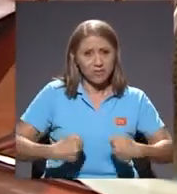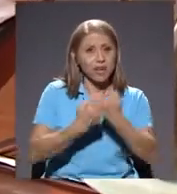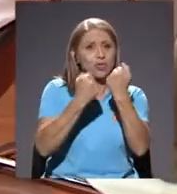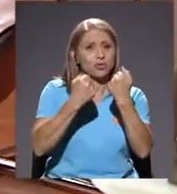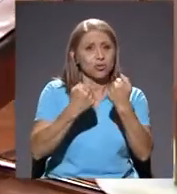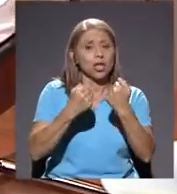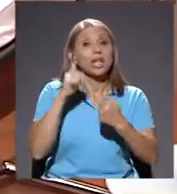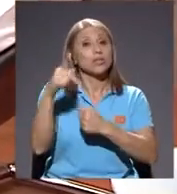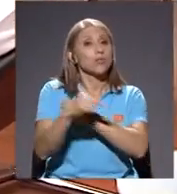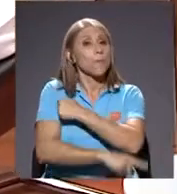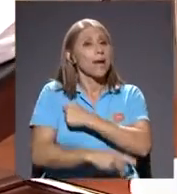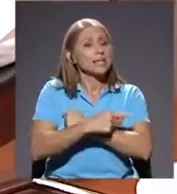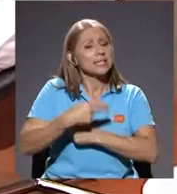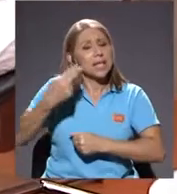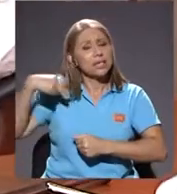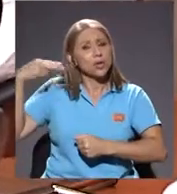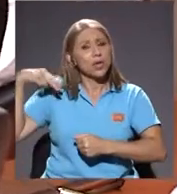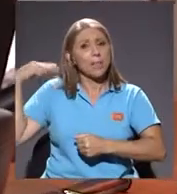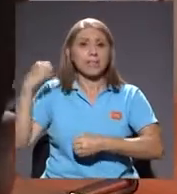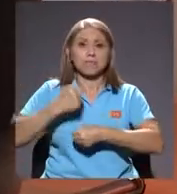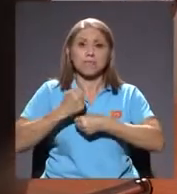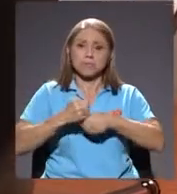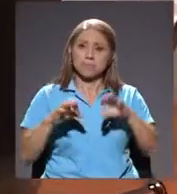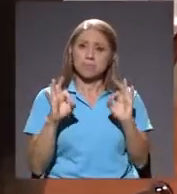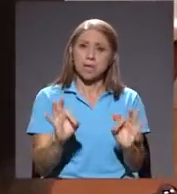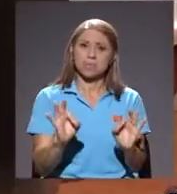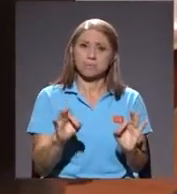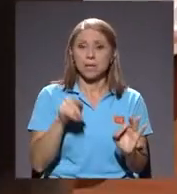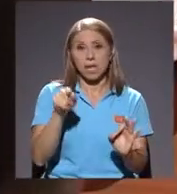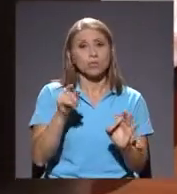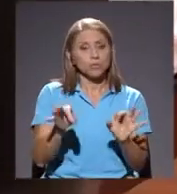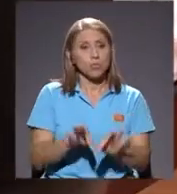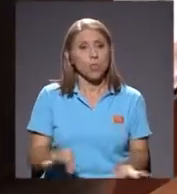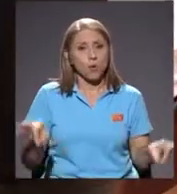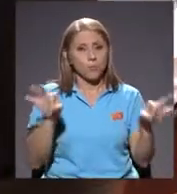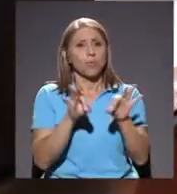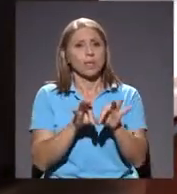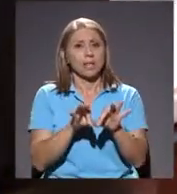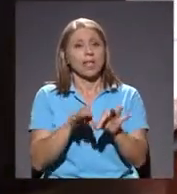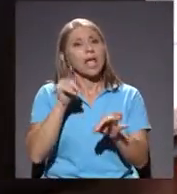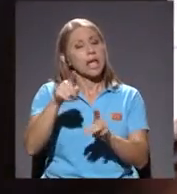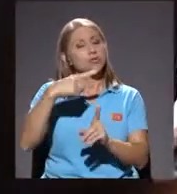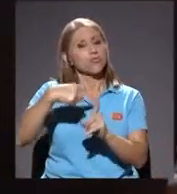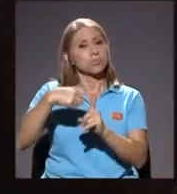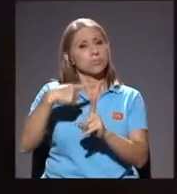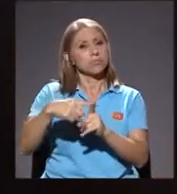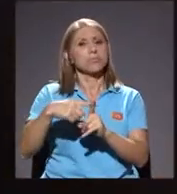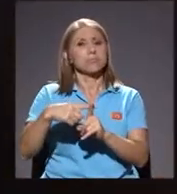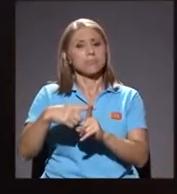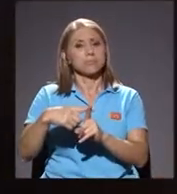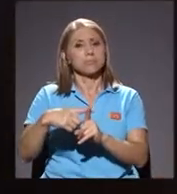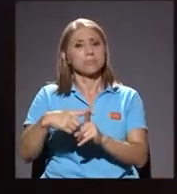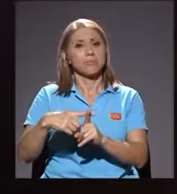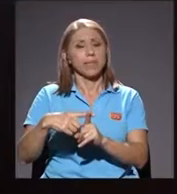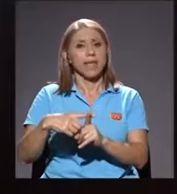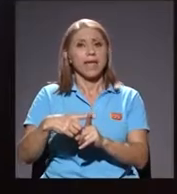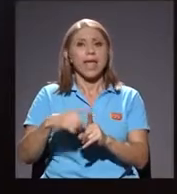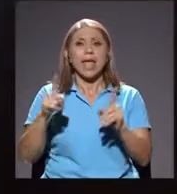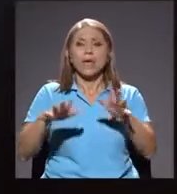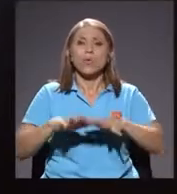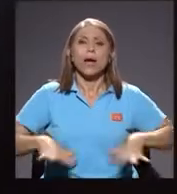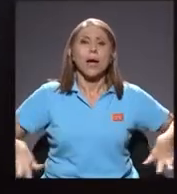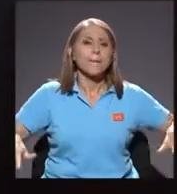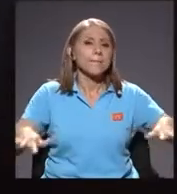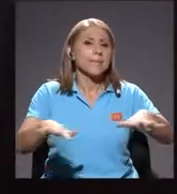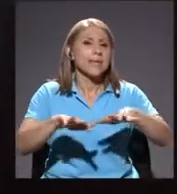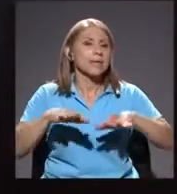bastante bien y eso eso es un punto de partida importante es un punto de partida y optimismo verdad en en un ambiente donde